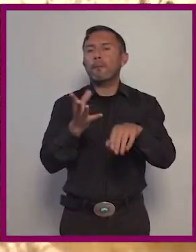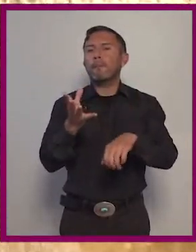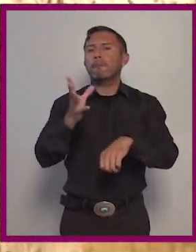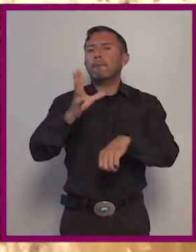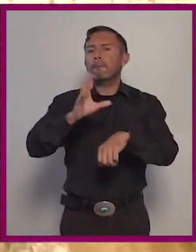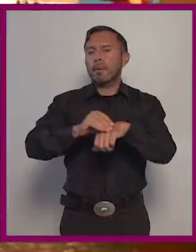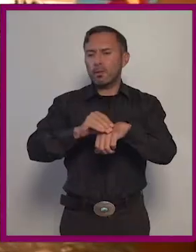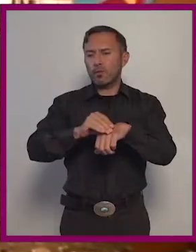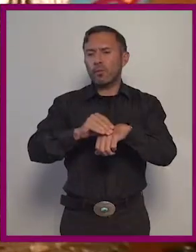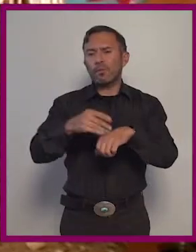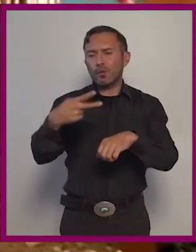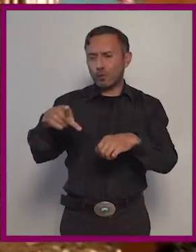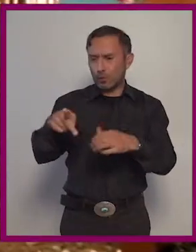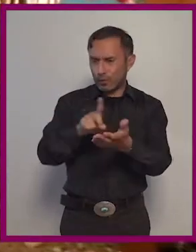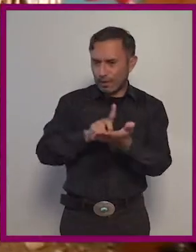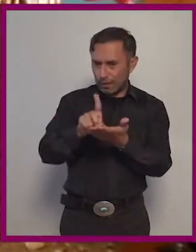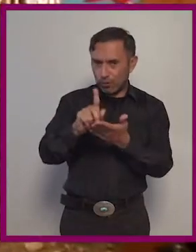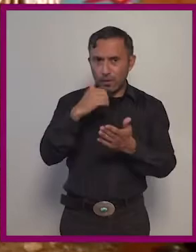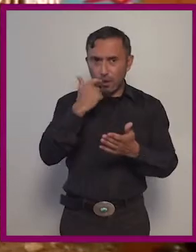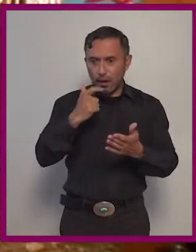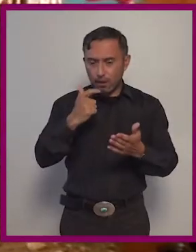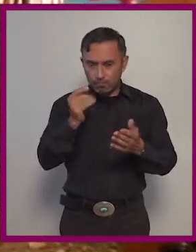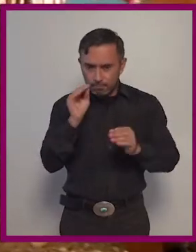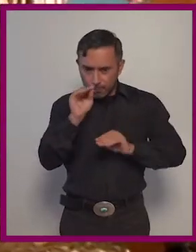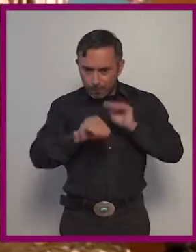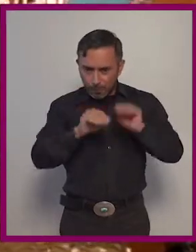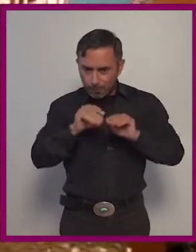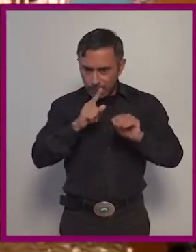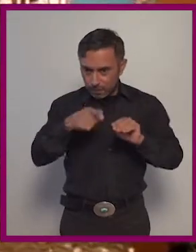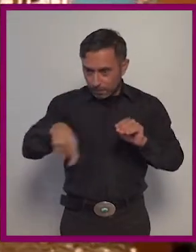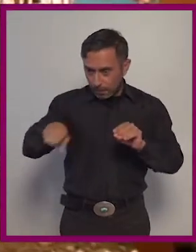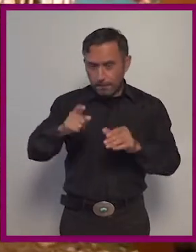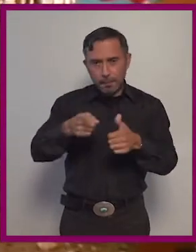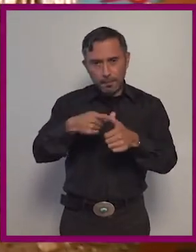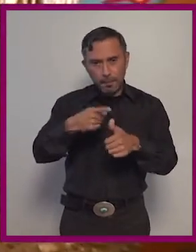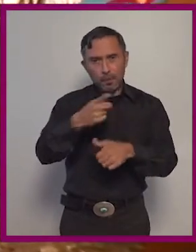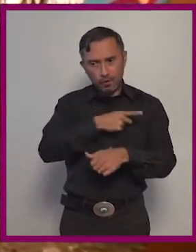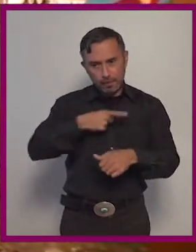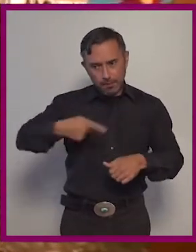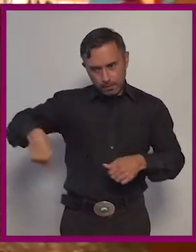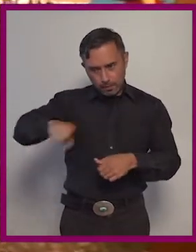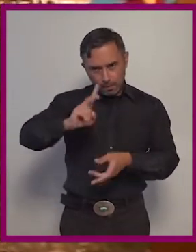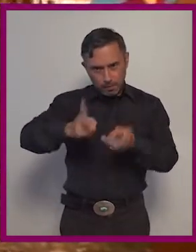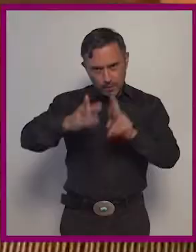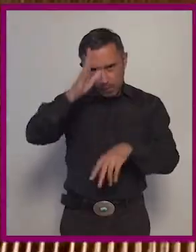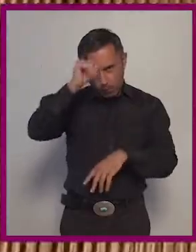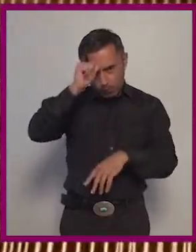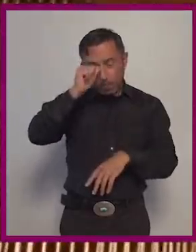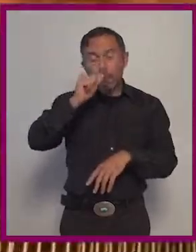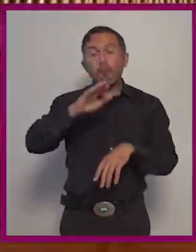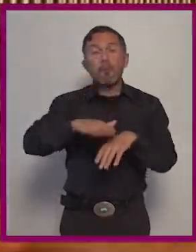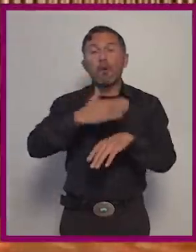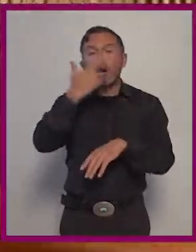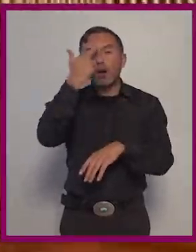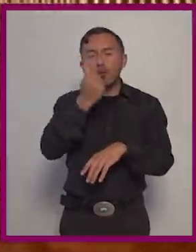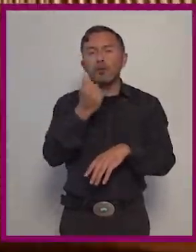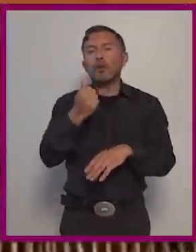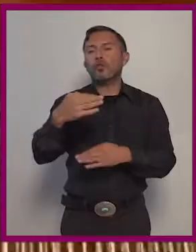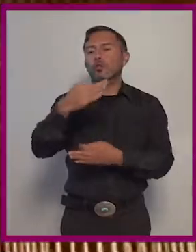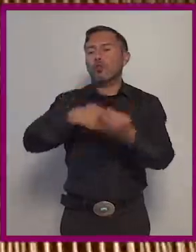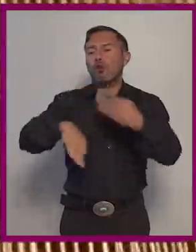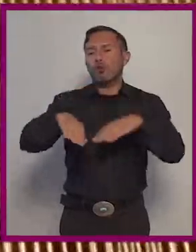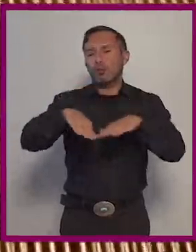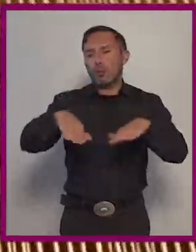explotación sobre esos derechos. ¿Por qué razón? Porque se atribuye a todos la misma titularidad y los mismos derechos sobre